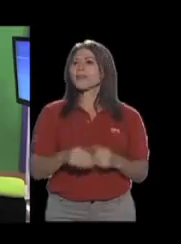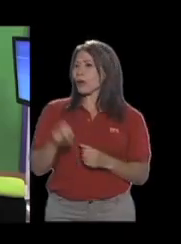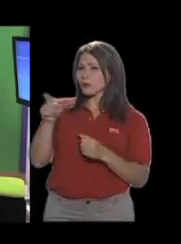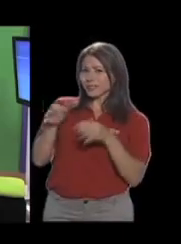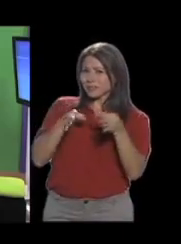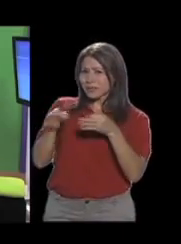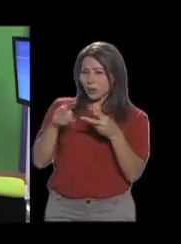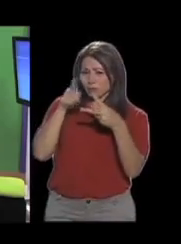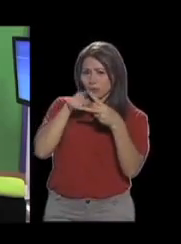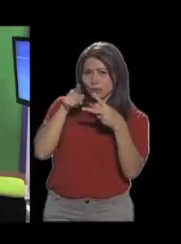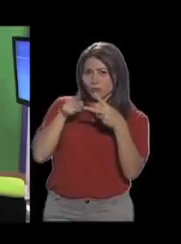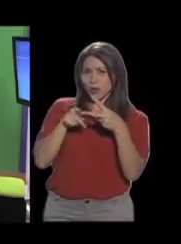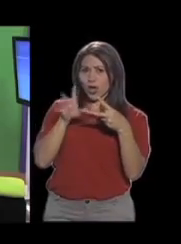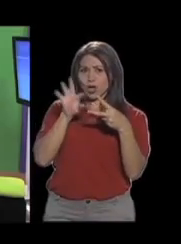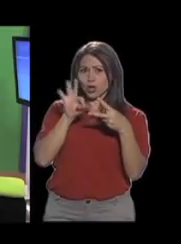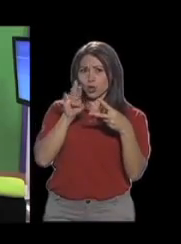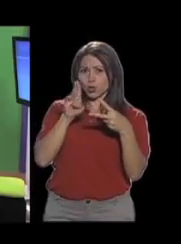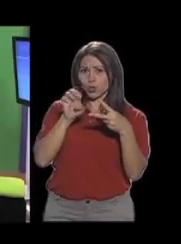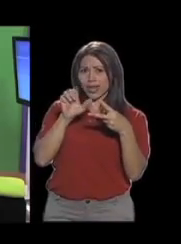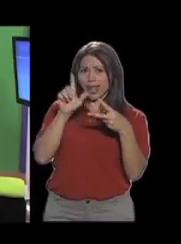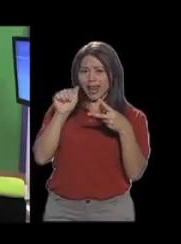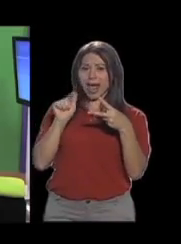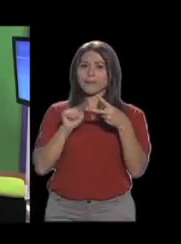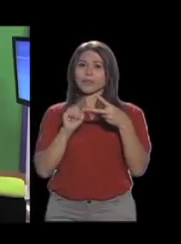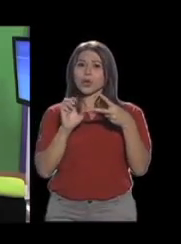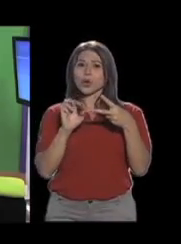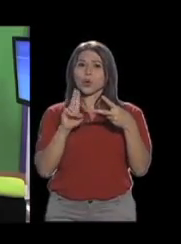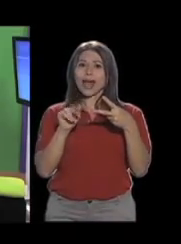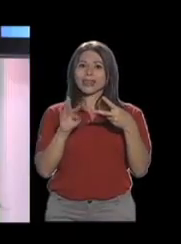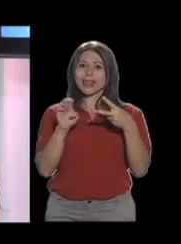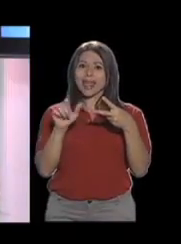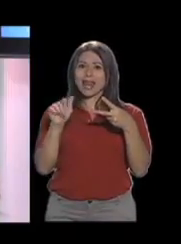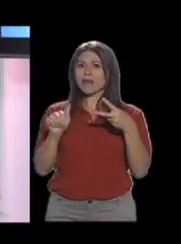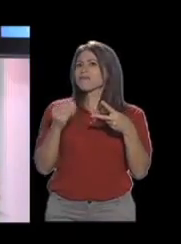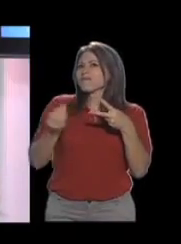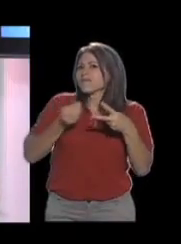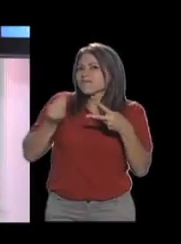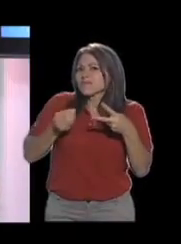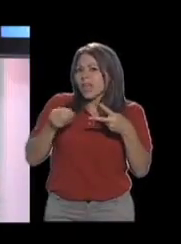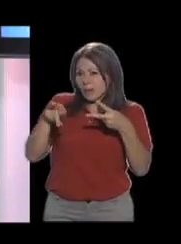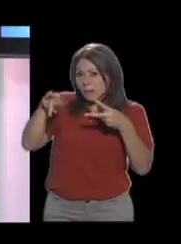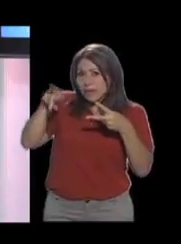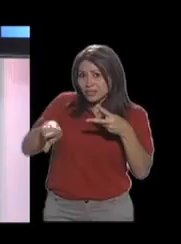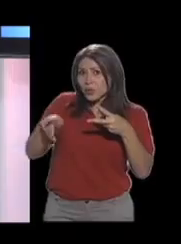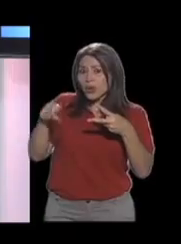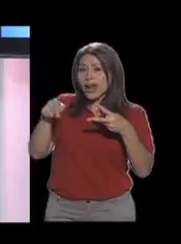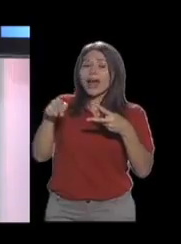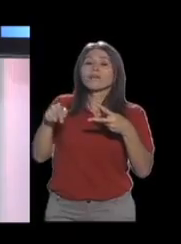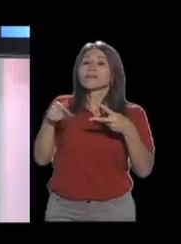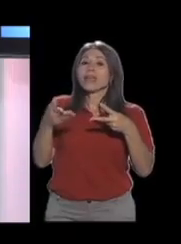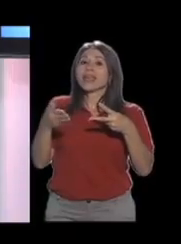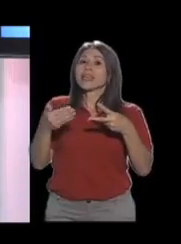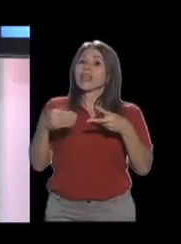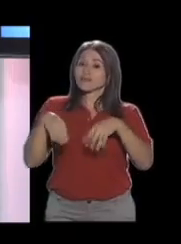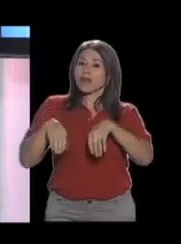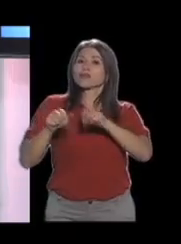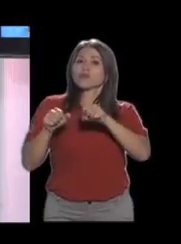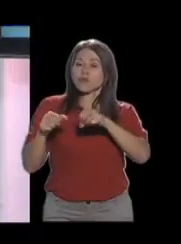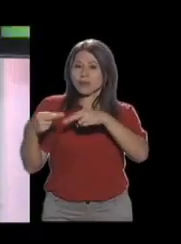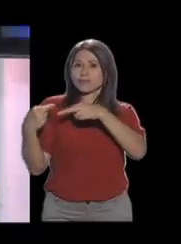explicar? ¿Para qué fueron, verdad?, qué sentido tiene y qué responsabilidad quiere la persona, que ya sea que tenga la tutela o la